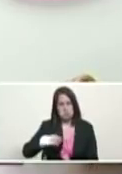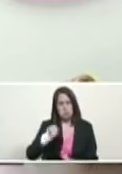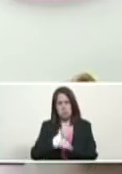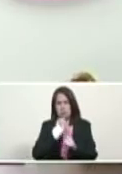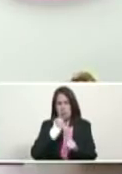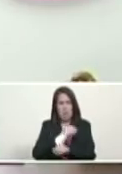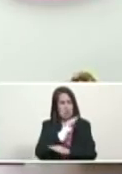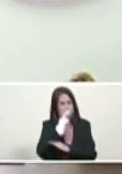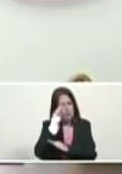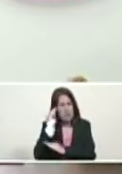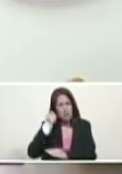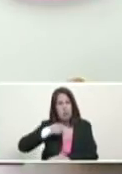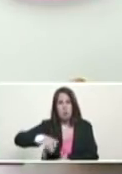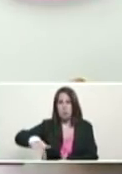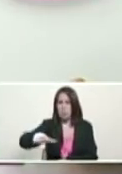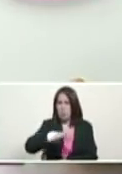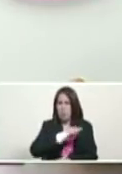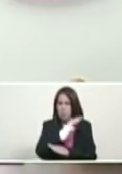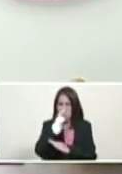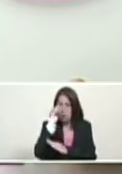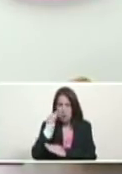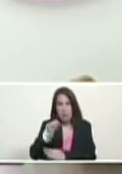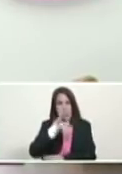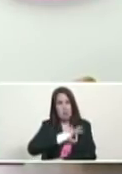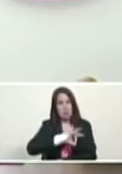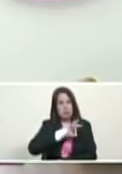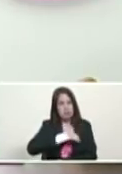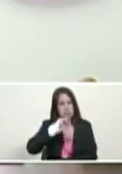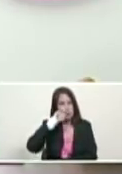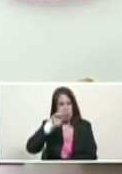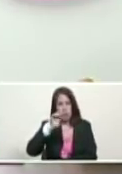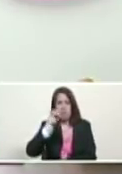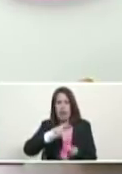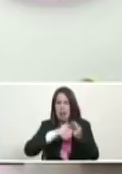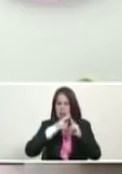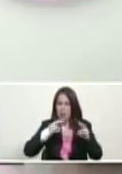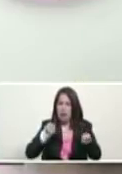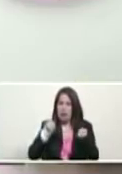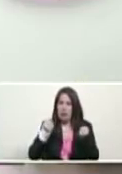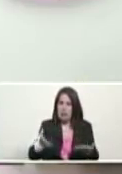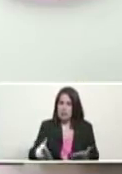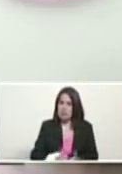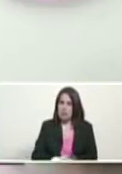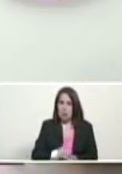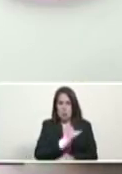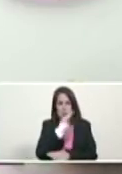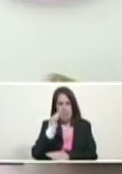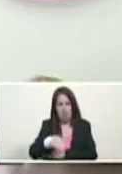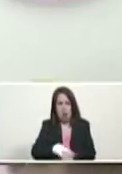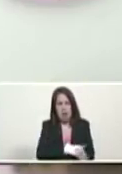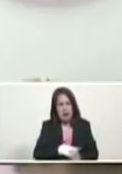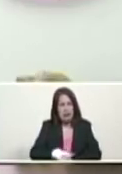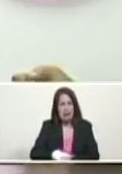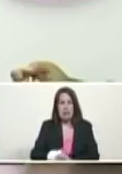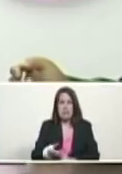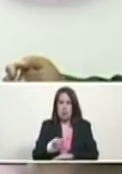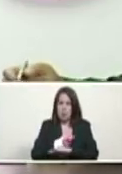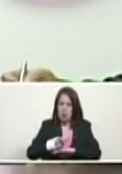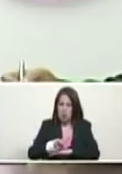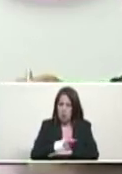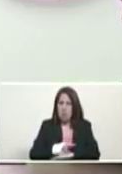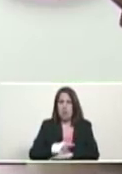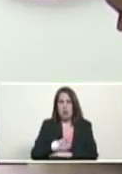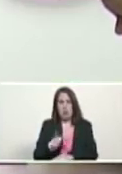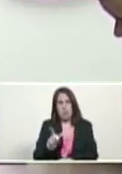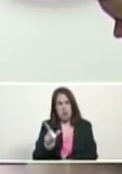proteger al pueblo, de proteger su seguridad, de proteger la paz, de protegerlo en la calle, de acompañarlo con el gobierno, con el partido,